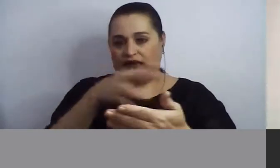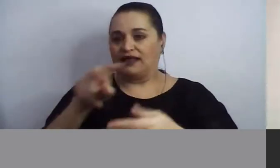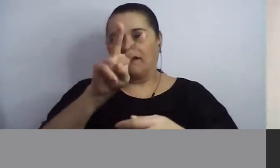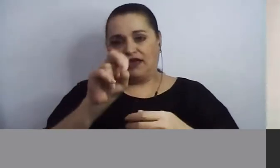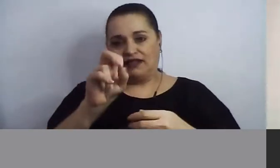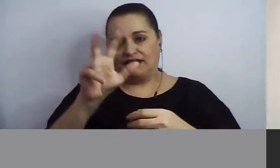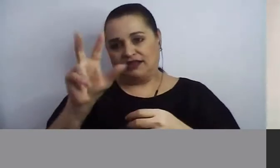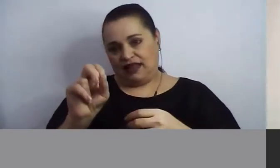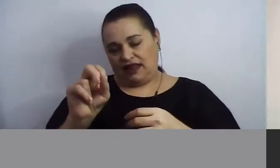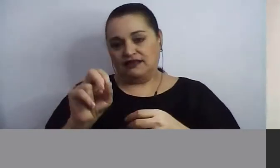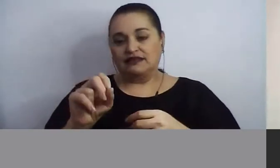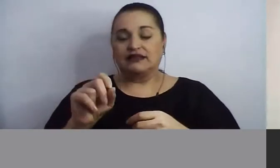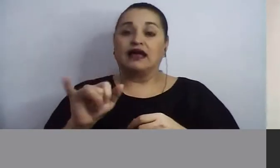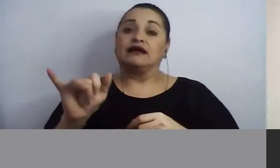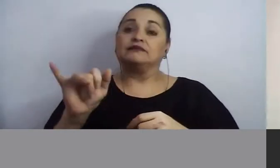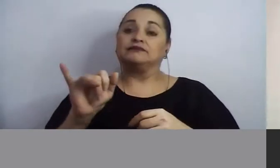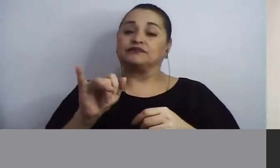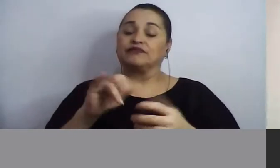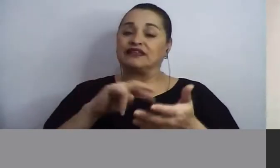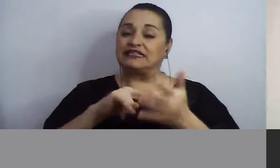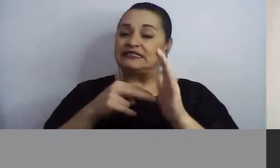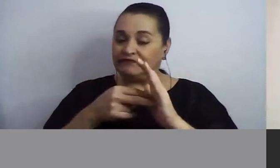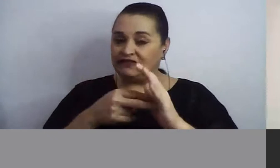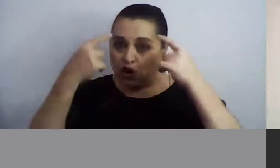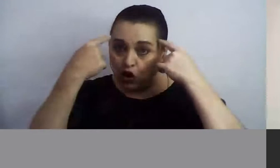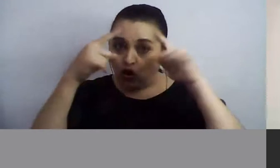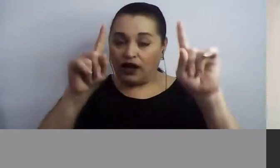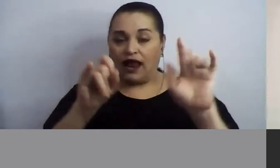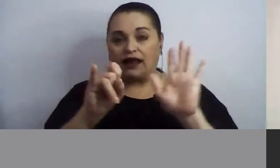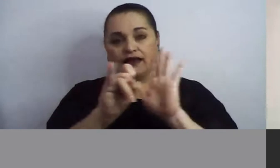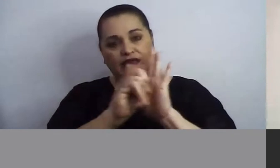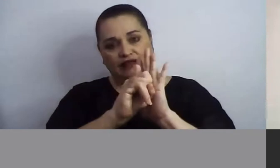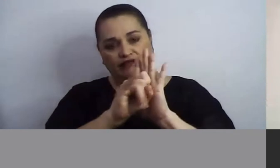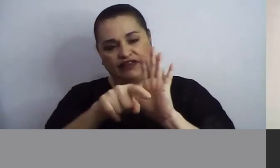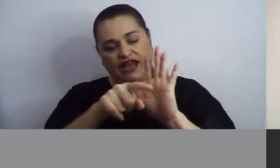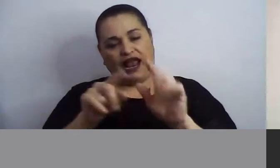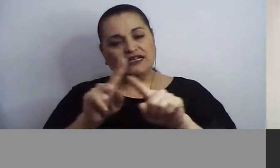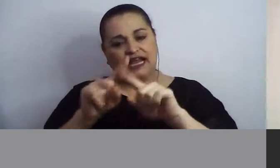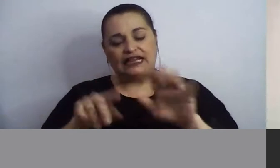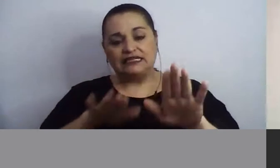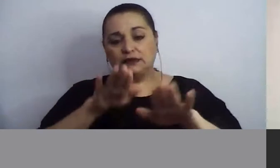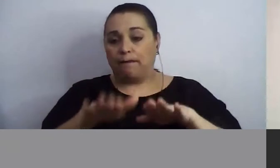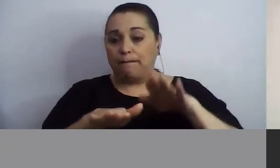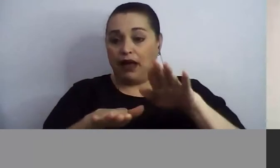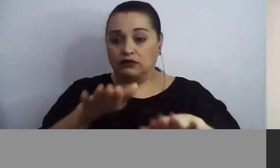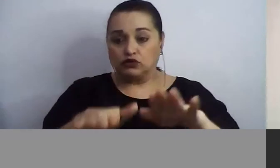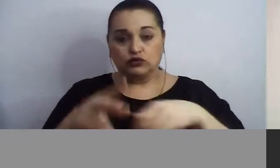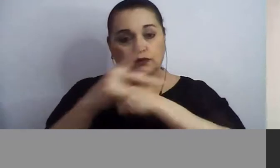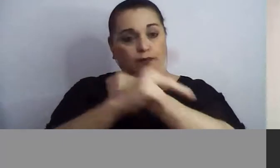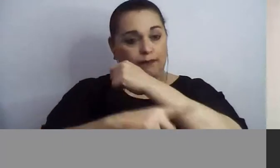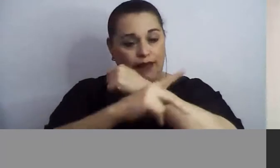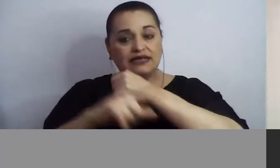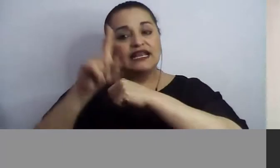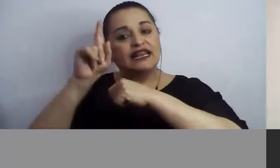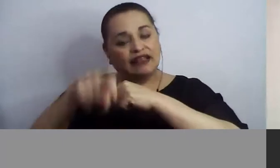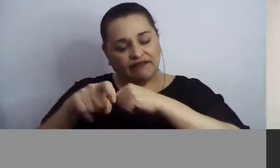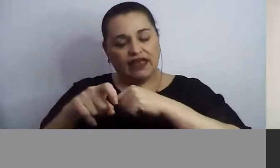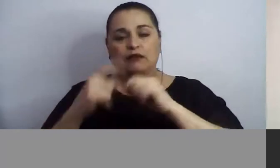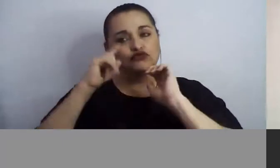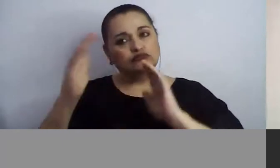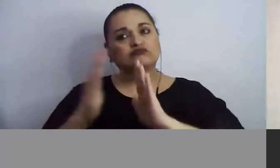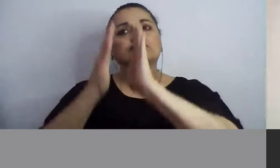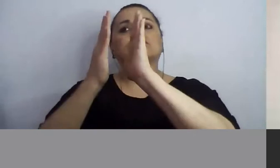Es decir, lograr identificar los siguientes pasos que, como país, tenemos de cara